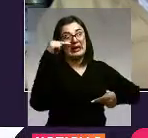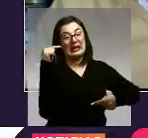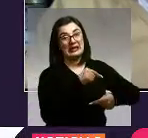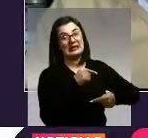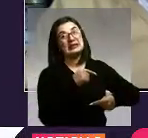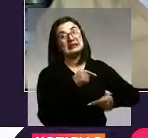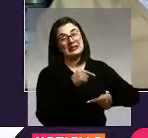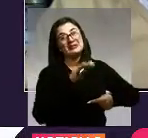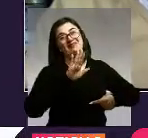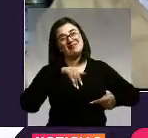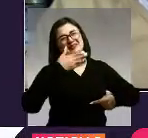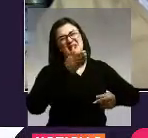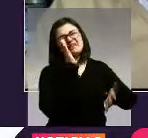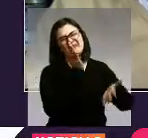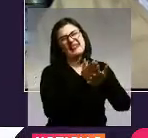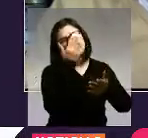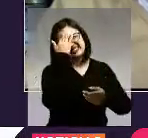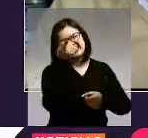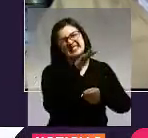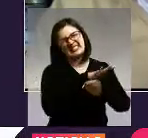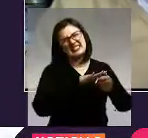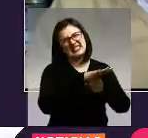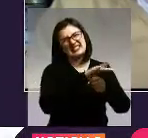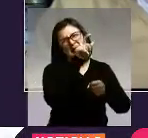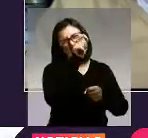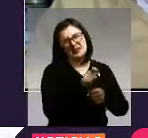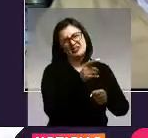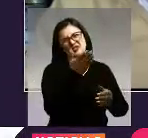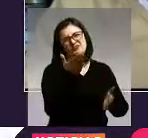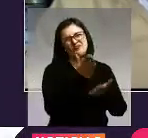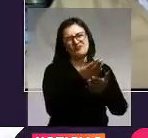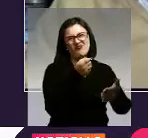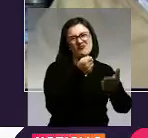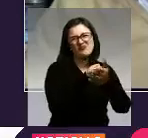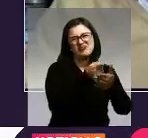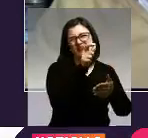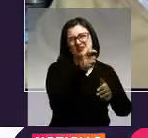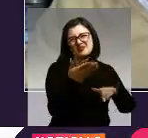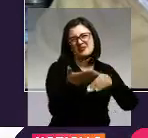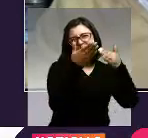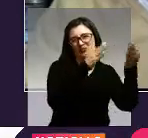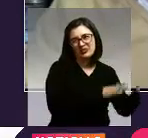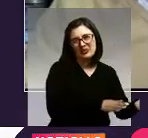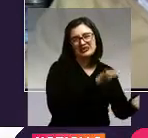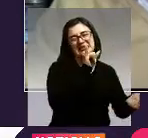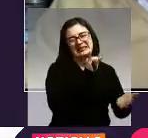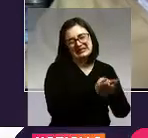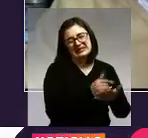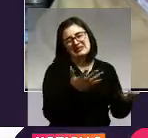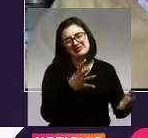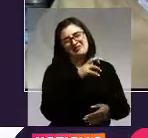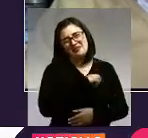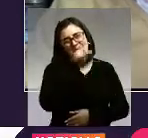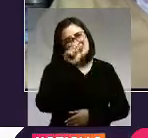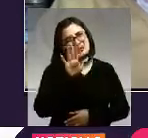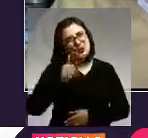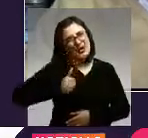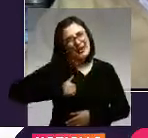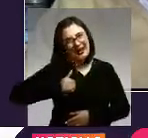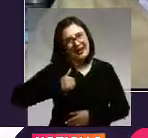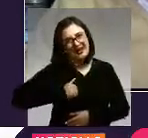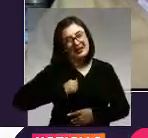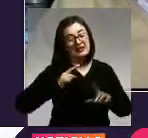una triste situación de la muerte de un comisario en un accidente donde estuvo Villeneuve, el canadiense, y que salió una llanta